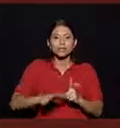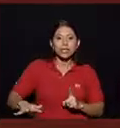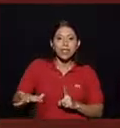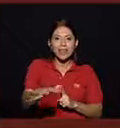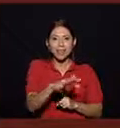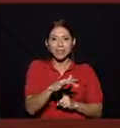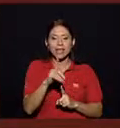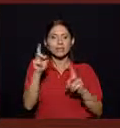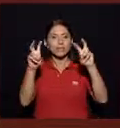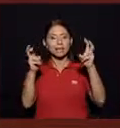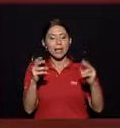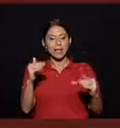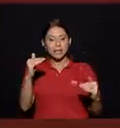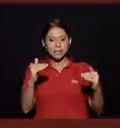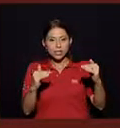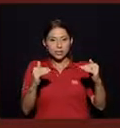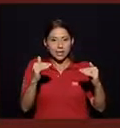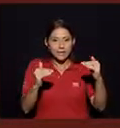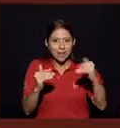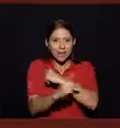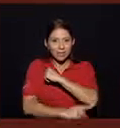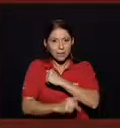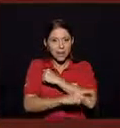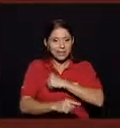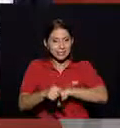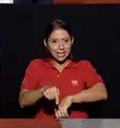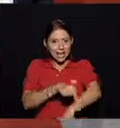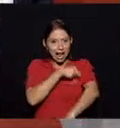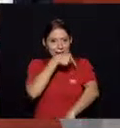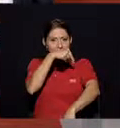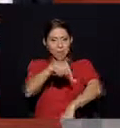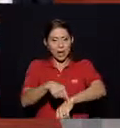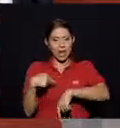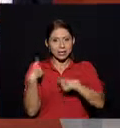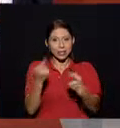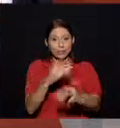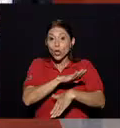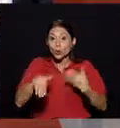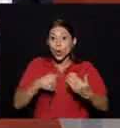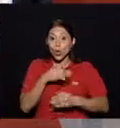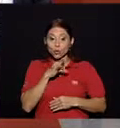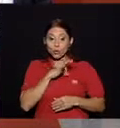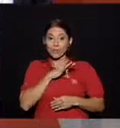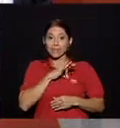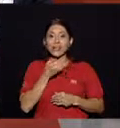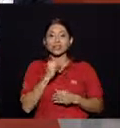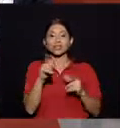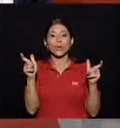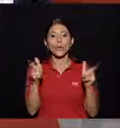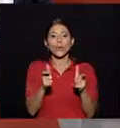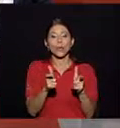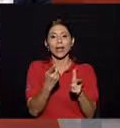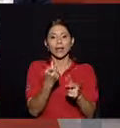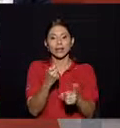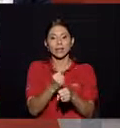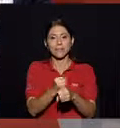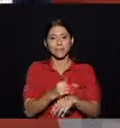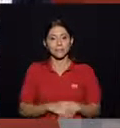anteriormente, es un tema de sostenibilidad de país en el largo plazo. Todos nos beneficiamos reduciendo el desempleo, ¿verdad?